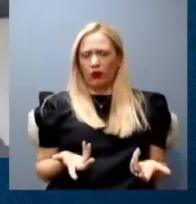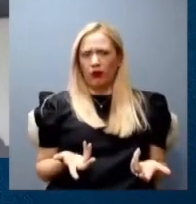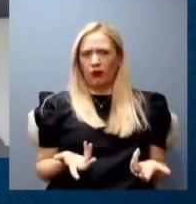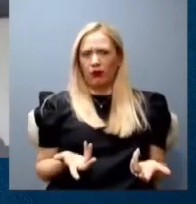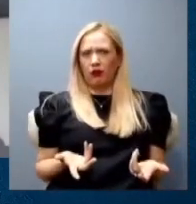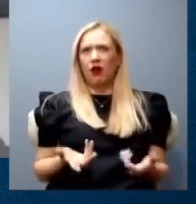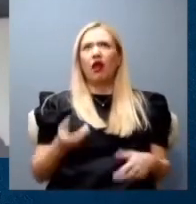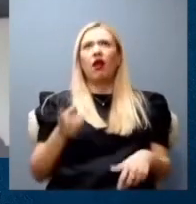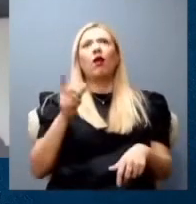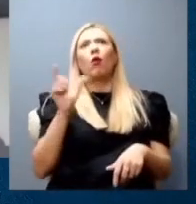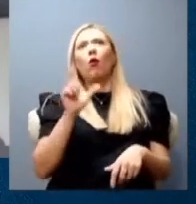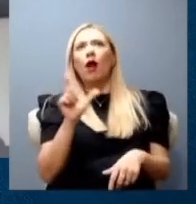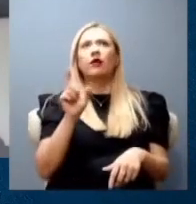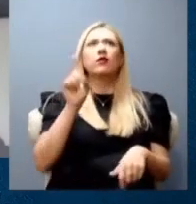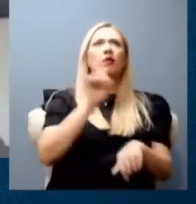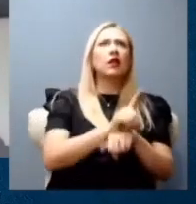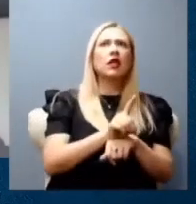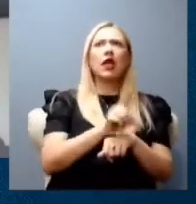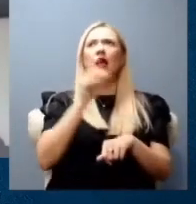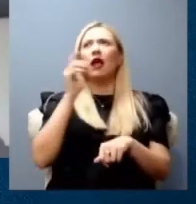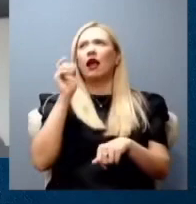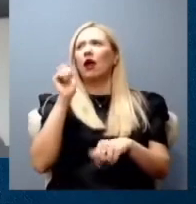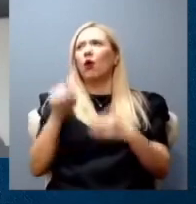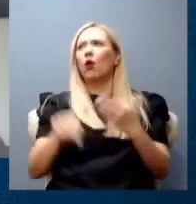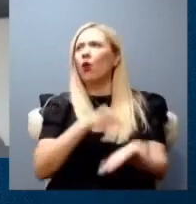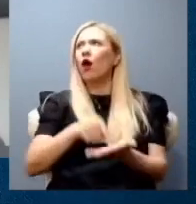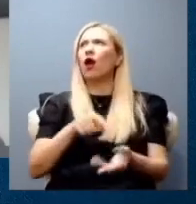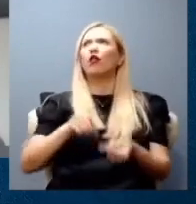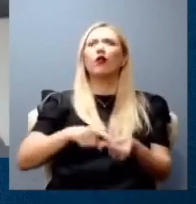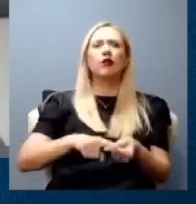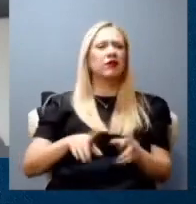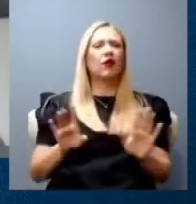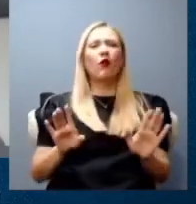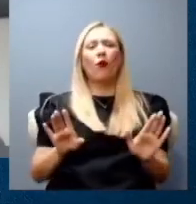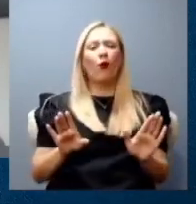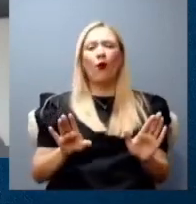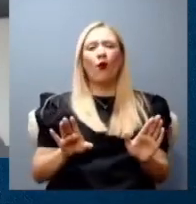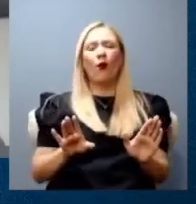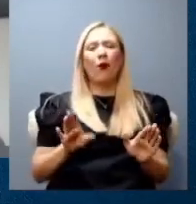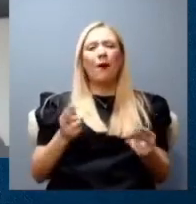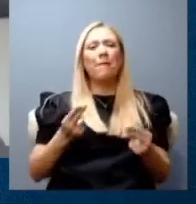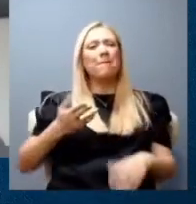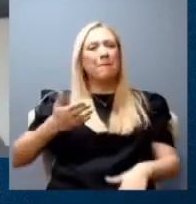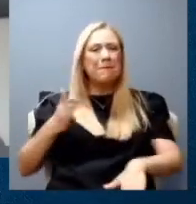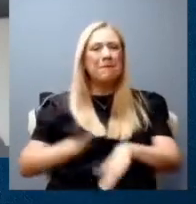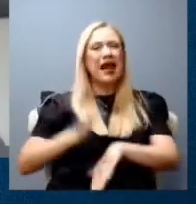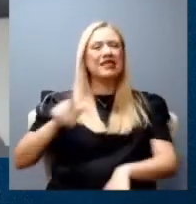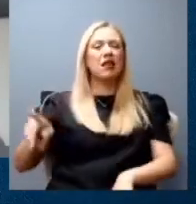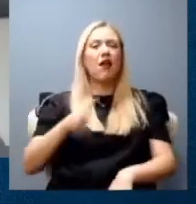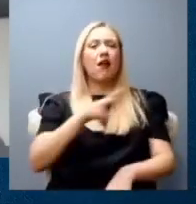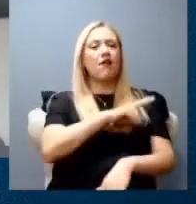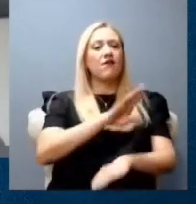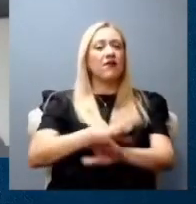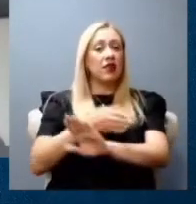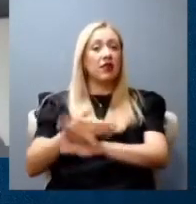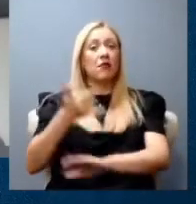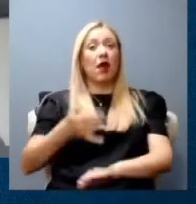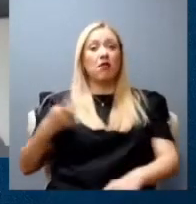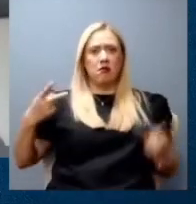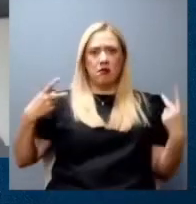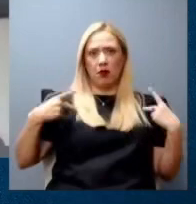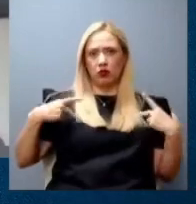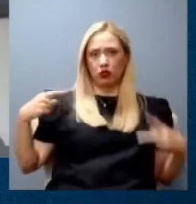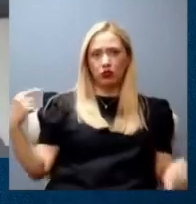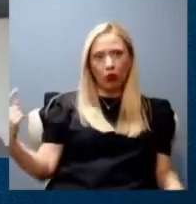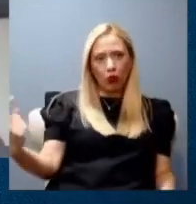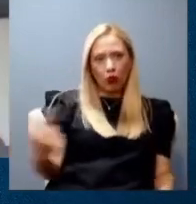tiempo y lugar de la victimización, sino las explicaciones que le permiten a la víctima y a la sociedad, porque también es un derecho